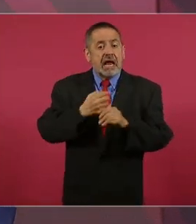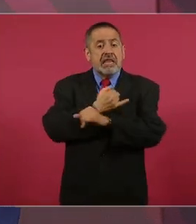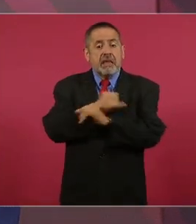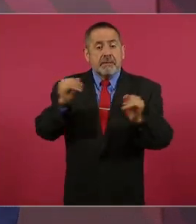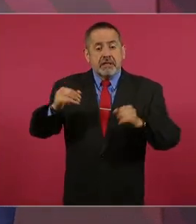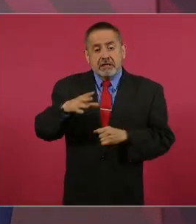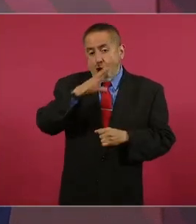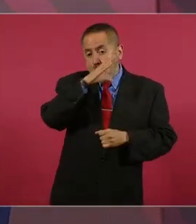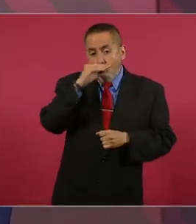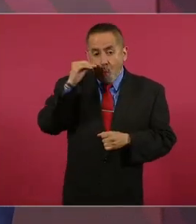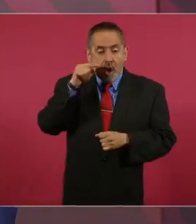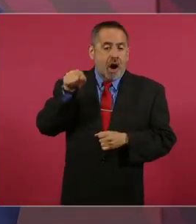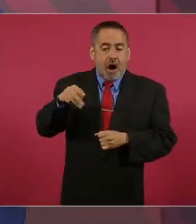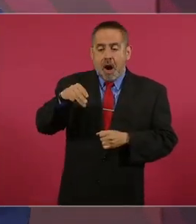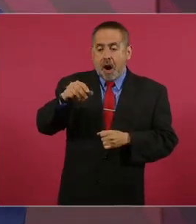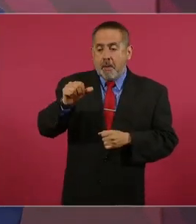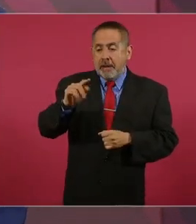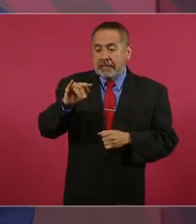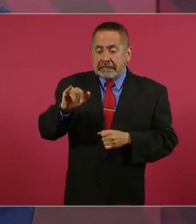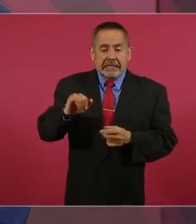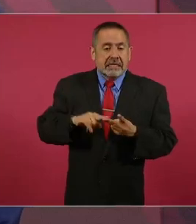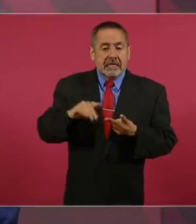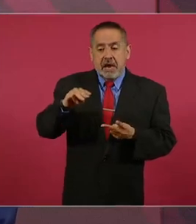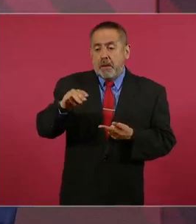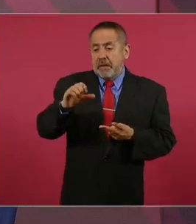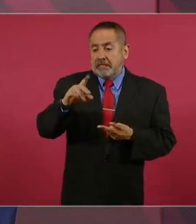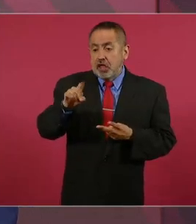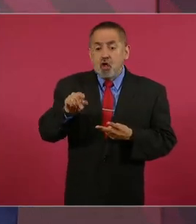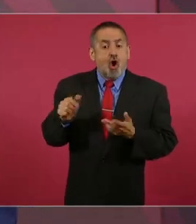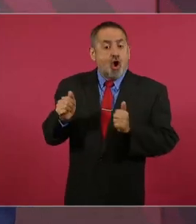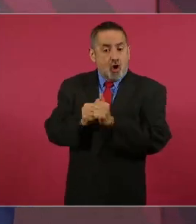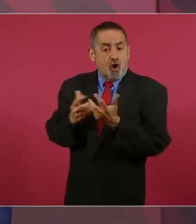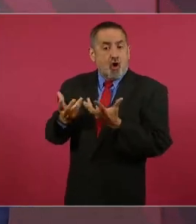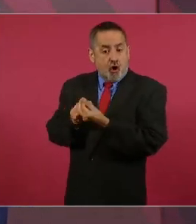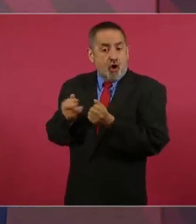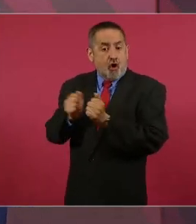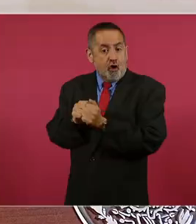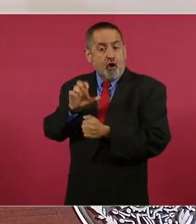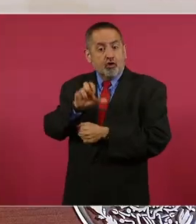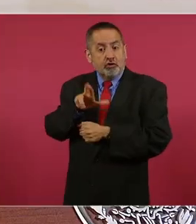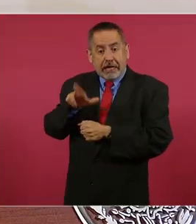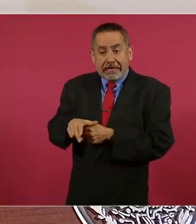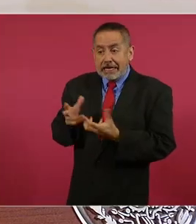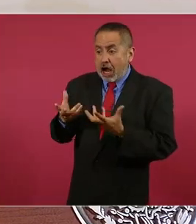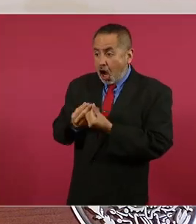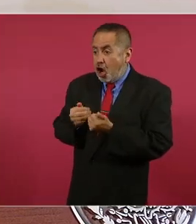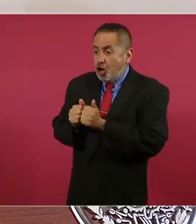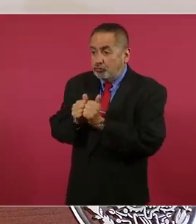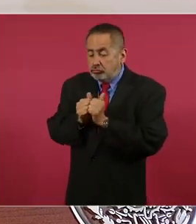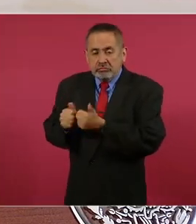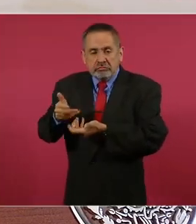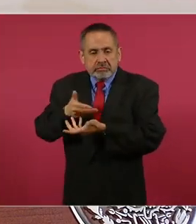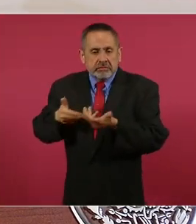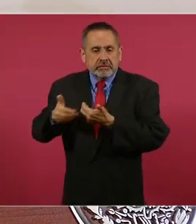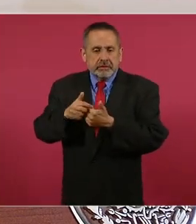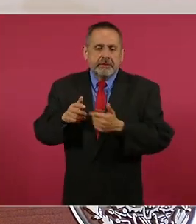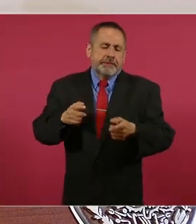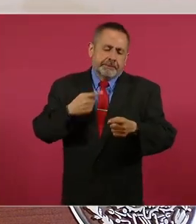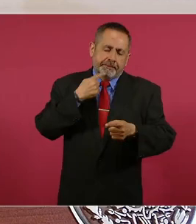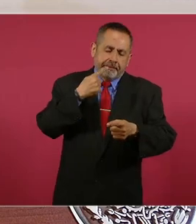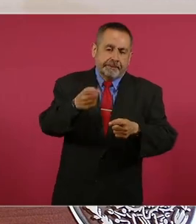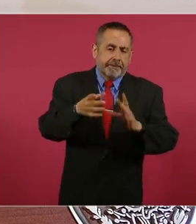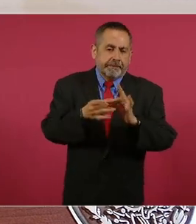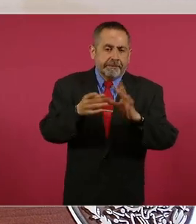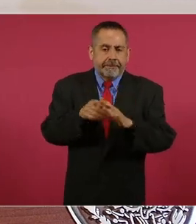Martí, Maceo y otros estuvieron ahí con él en Costa Rica. Y ya hablé de que